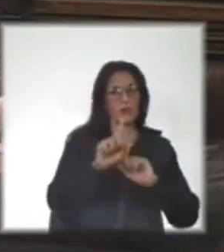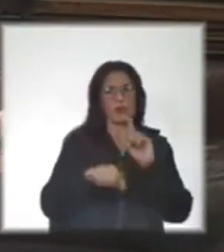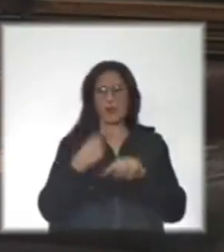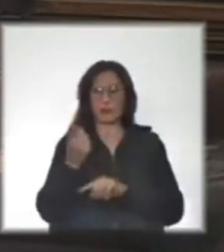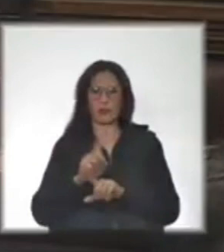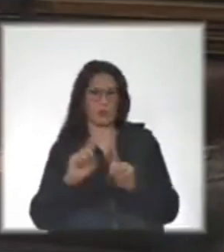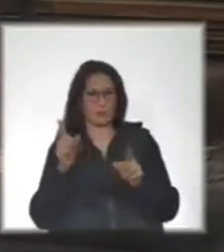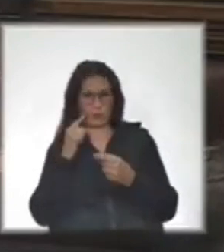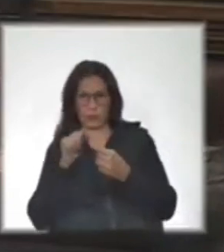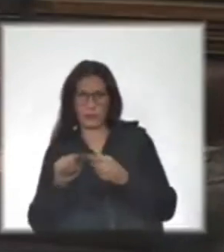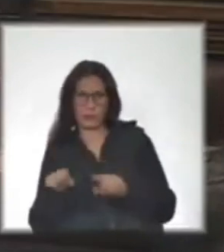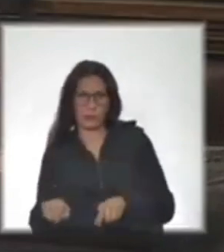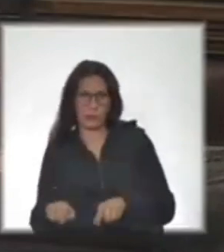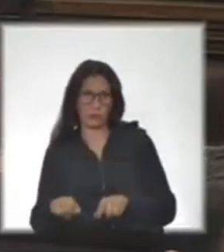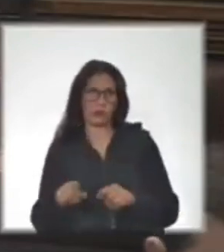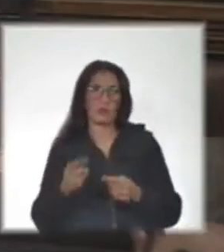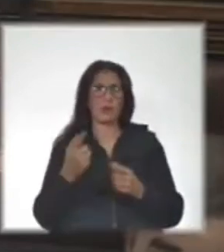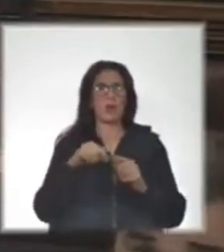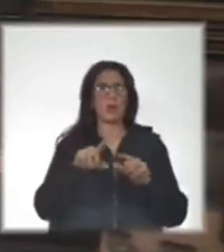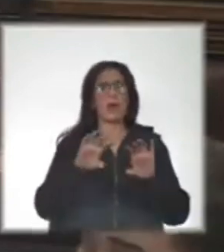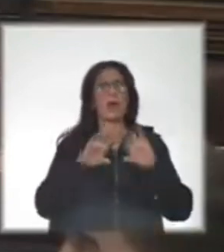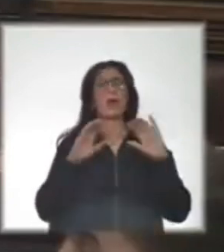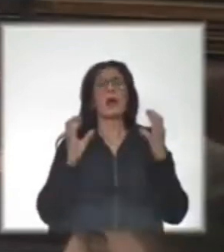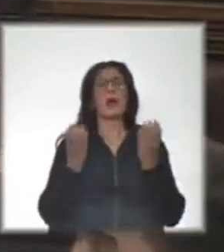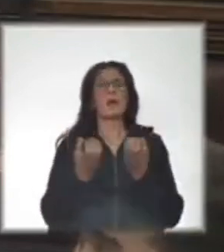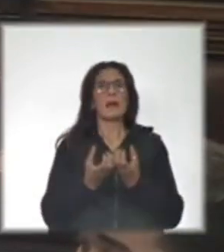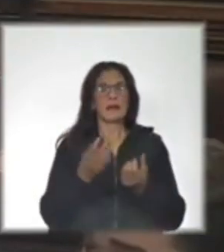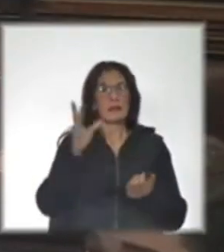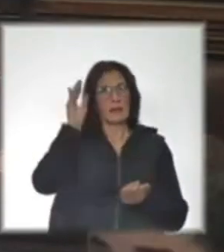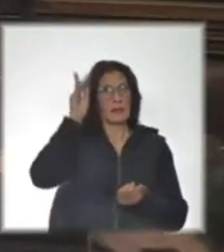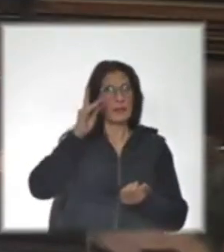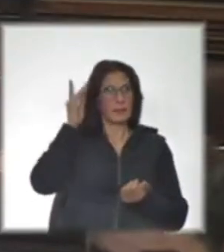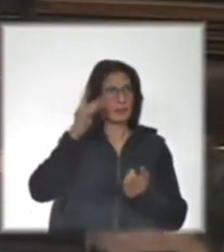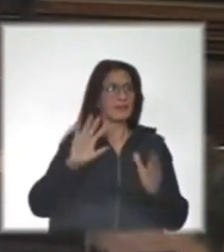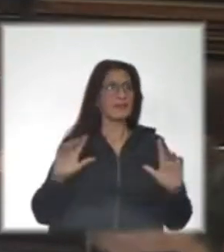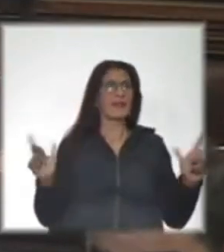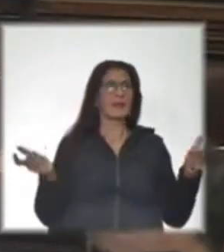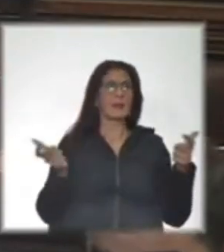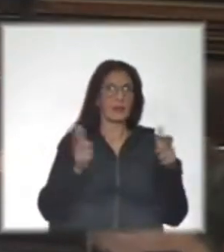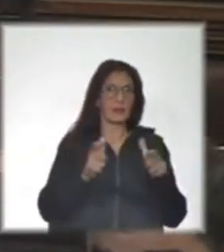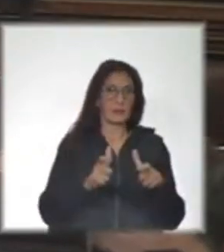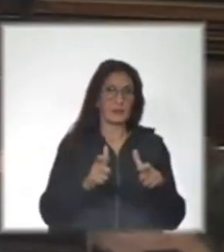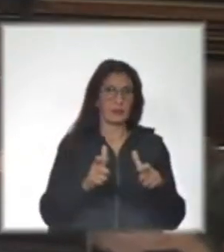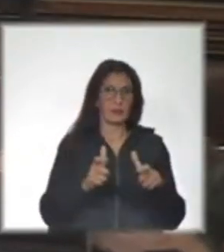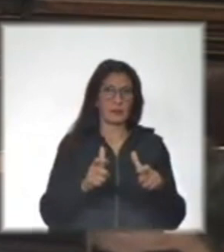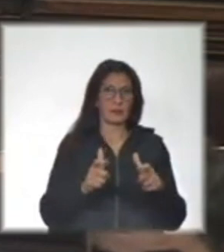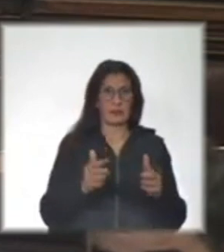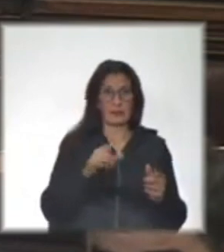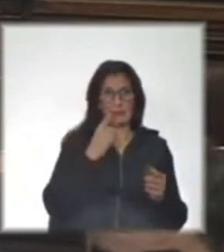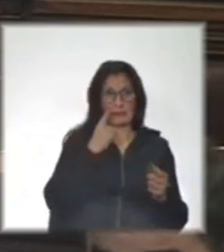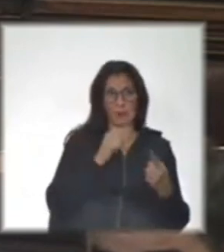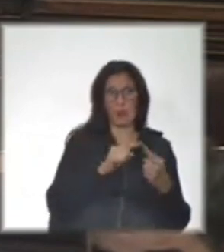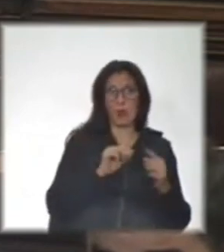subjetivos. La Cámara de Diputados está reunida, es un hecho